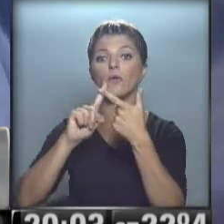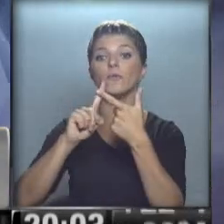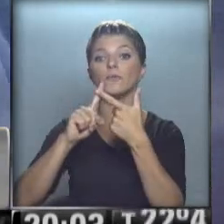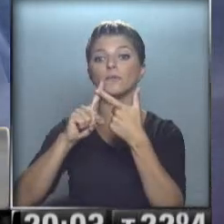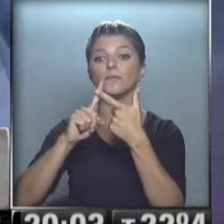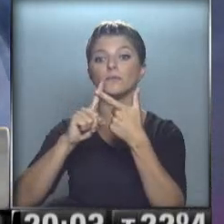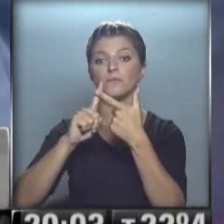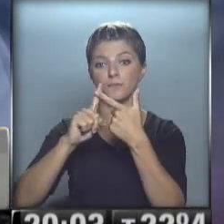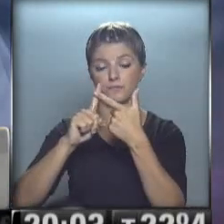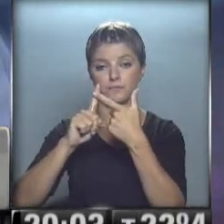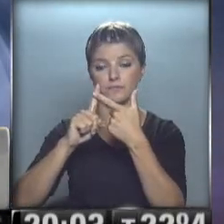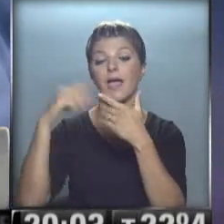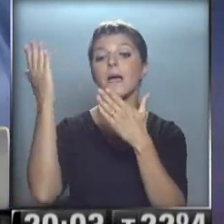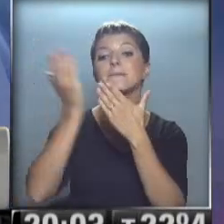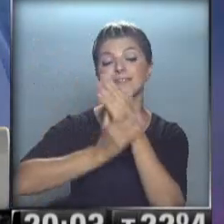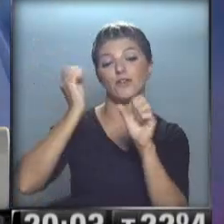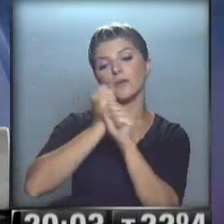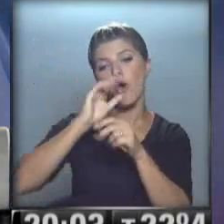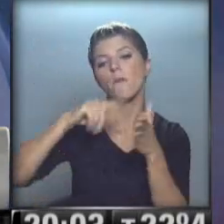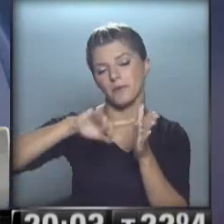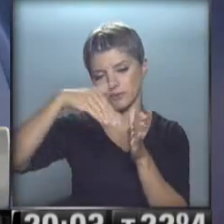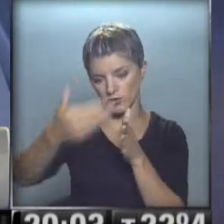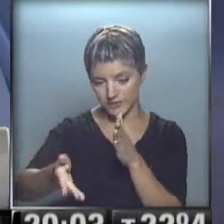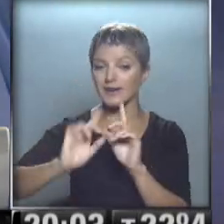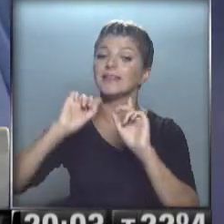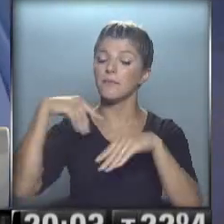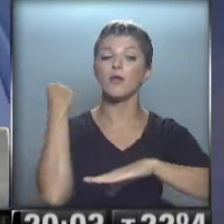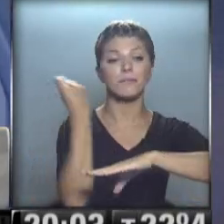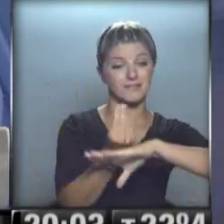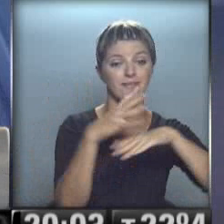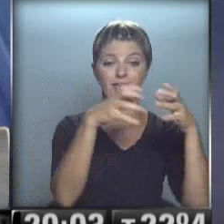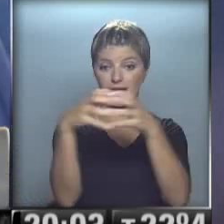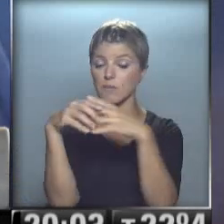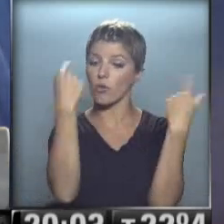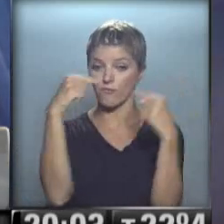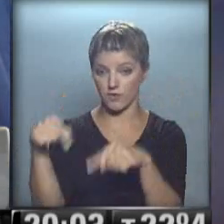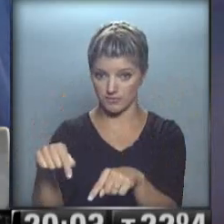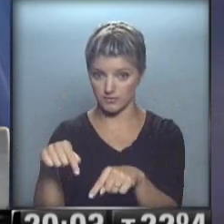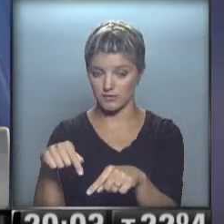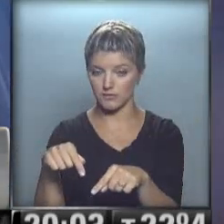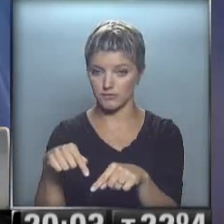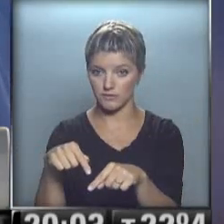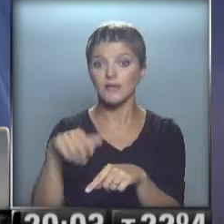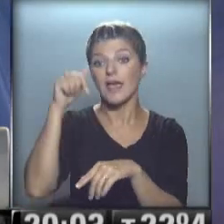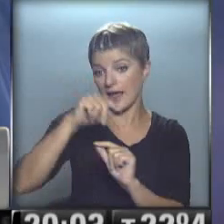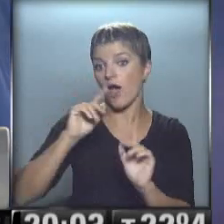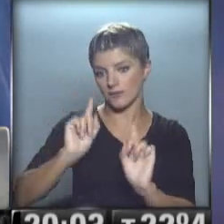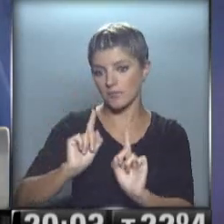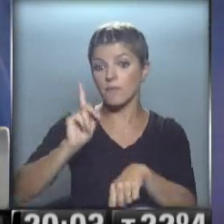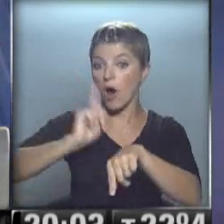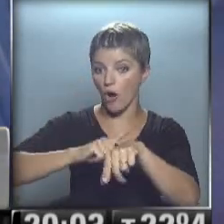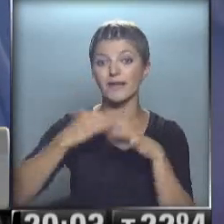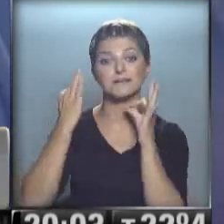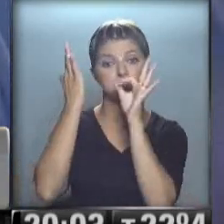de Trabajo de la provincia de Buenos Aires. Estamos hablando también de los representantes gremiales que se hicieron presentes a partir de ese horario con